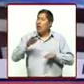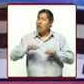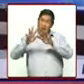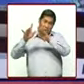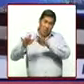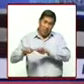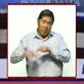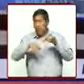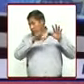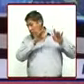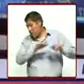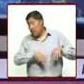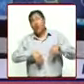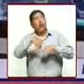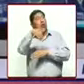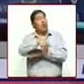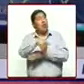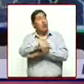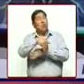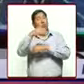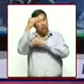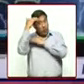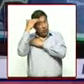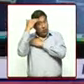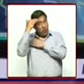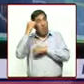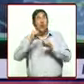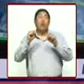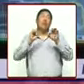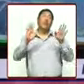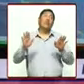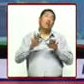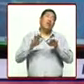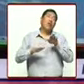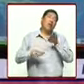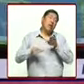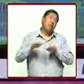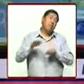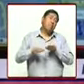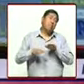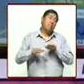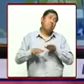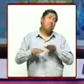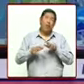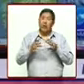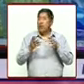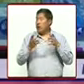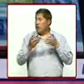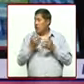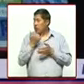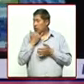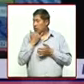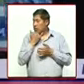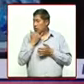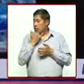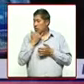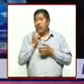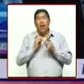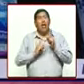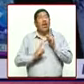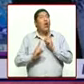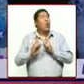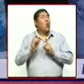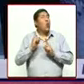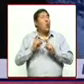en horas de la noche, y también en el oriente el fin de semana habría la probabilidad de que se registren